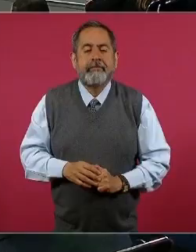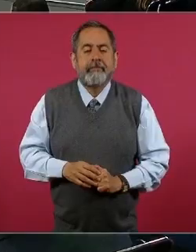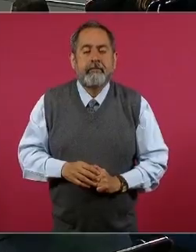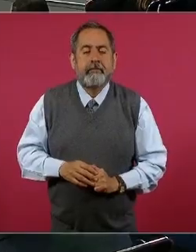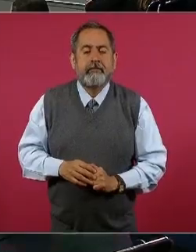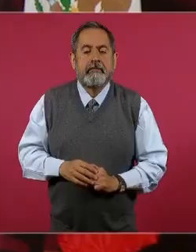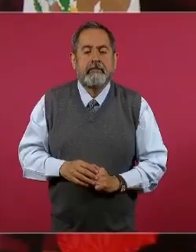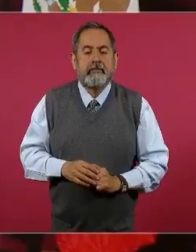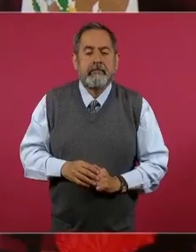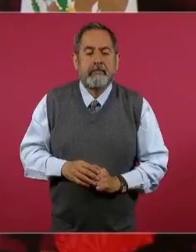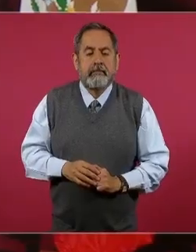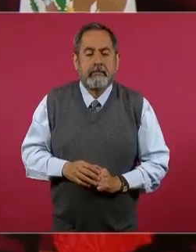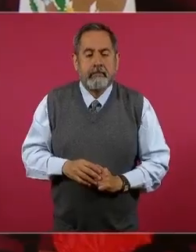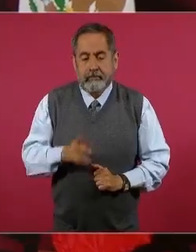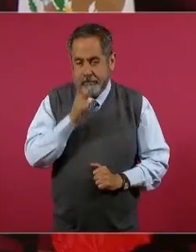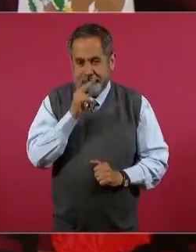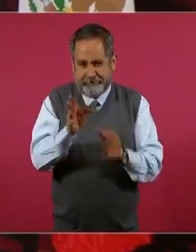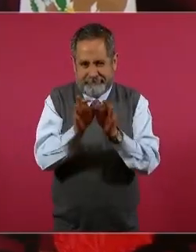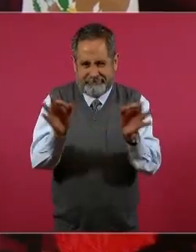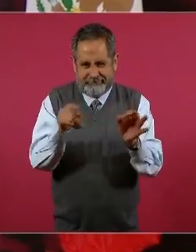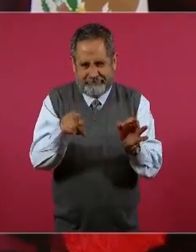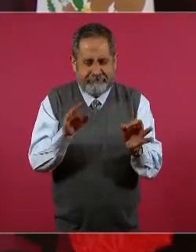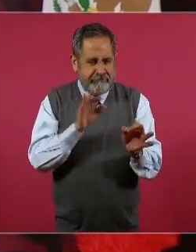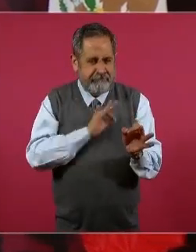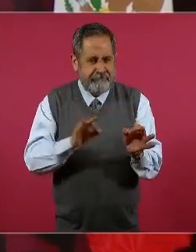puede, dice la frase,